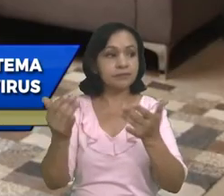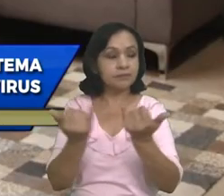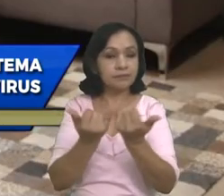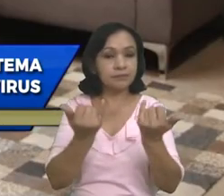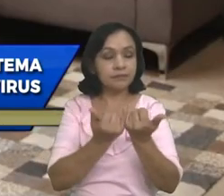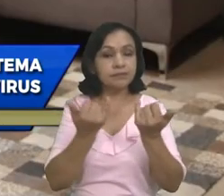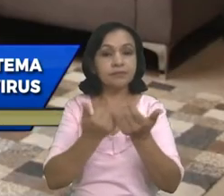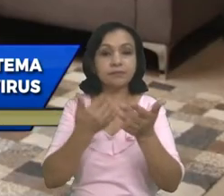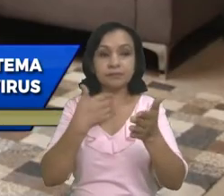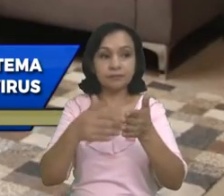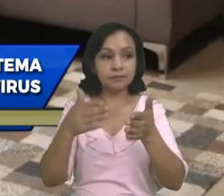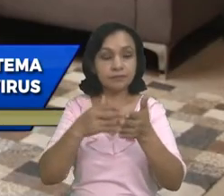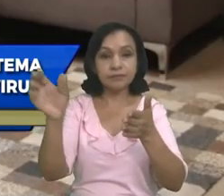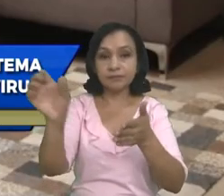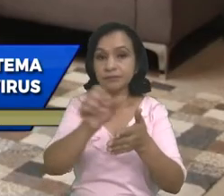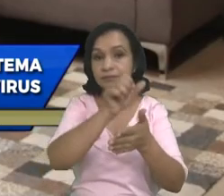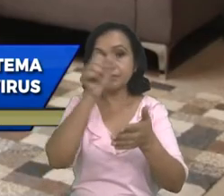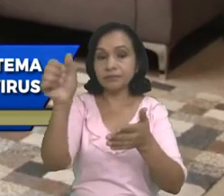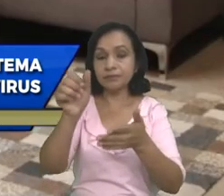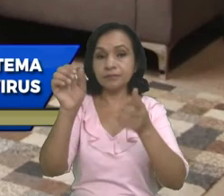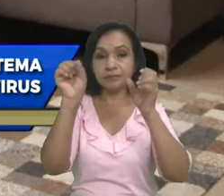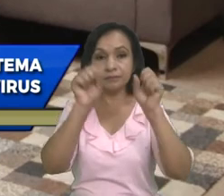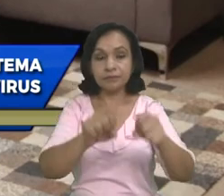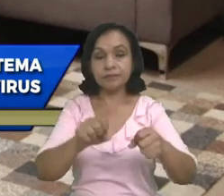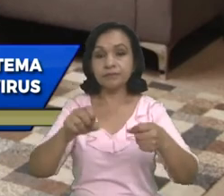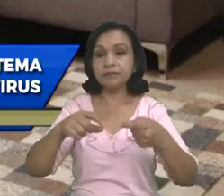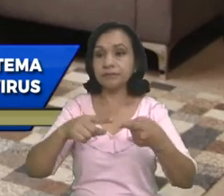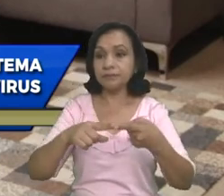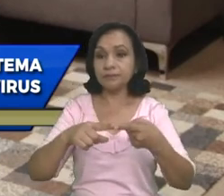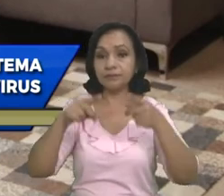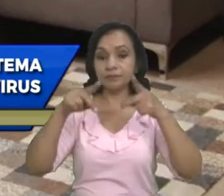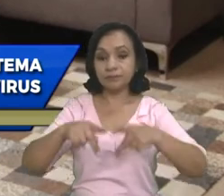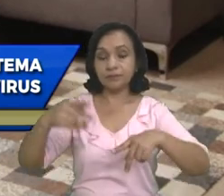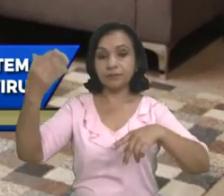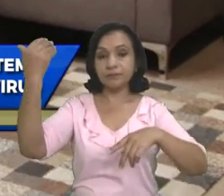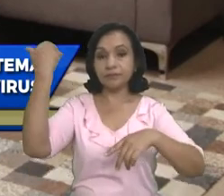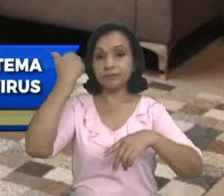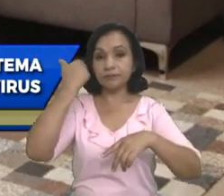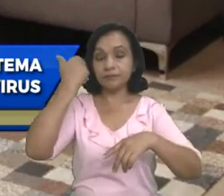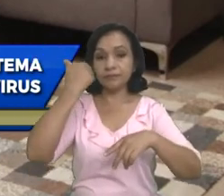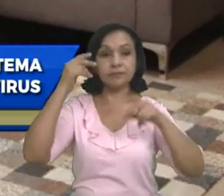accesible y lo otro es que si a alguien está enfermo